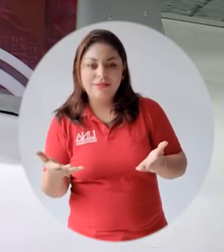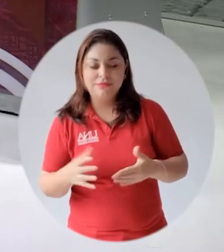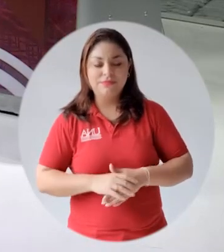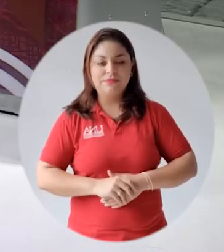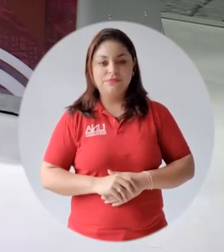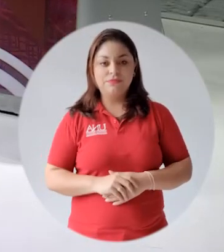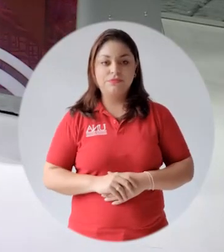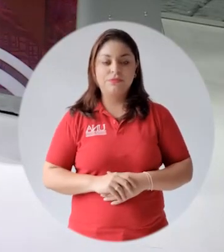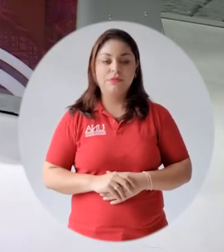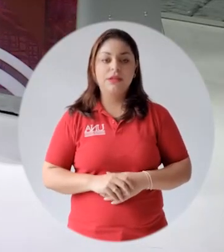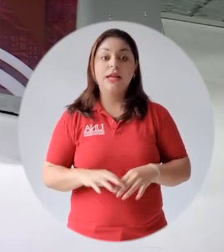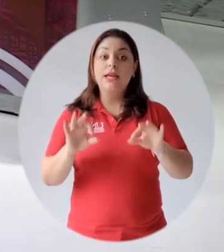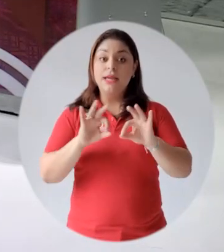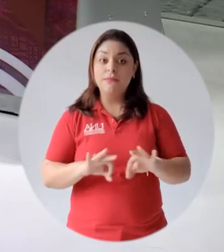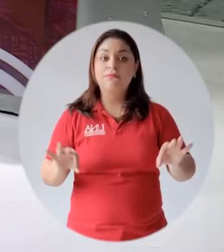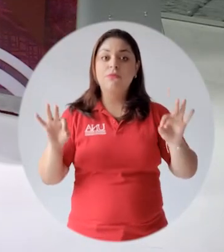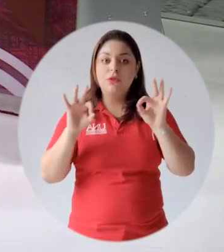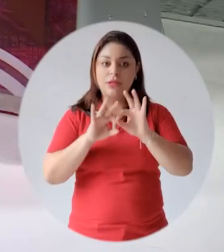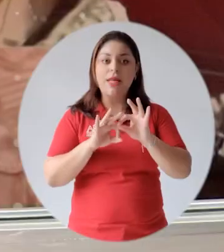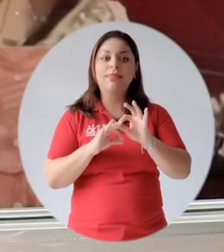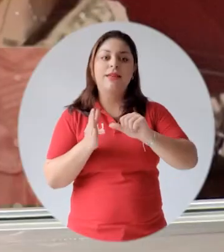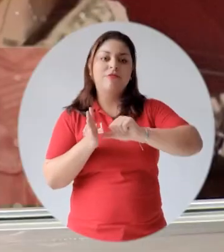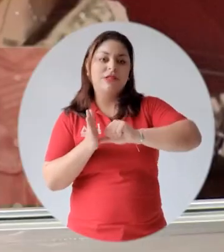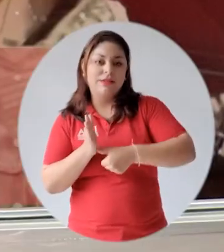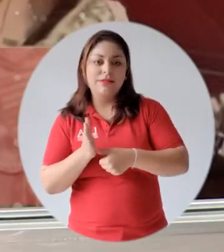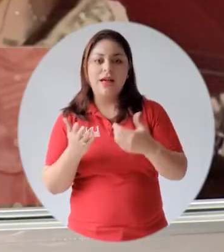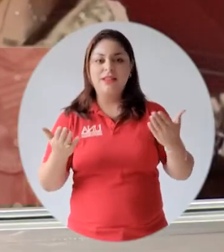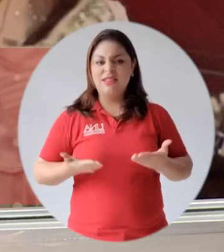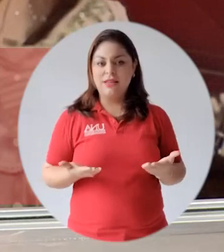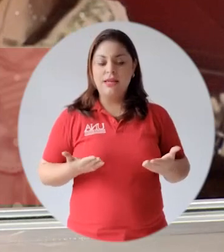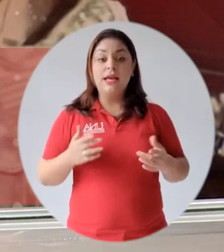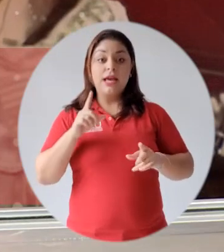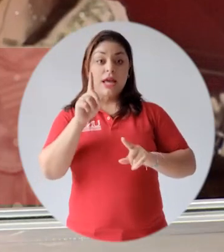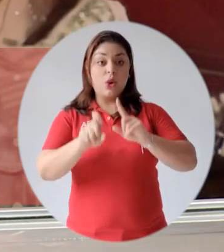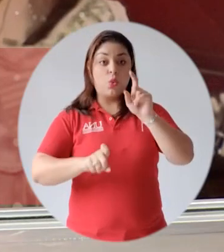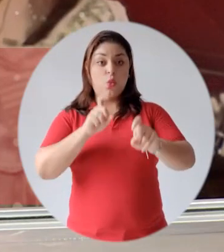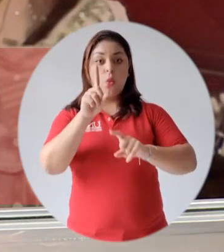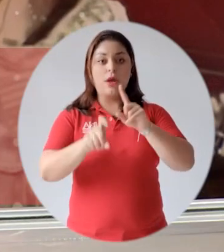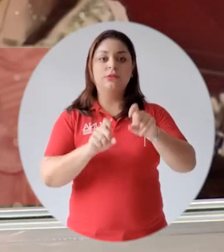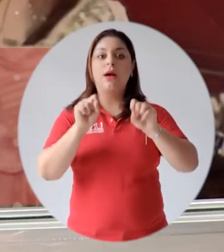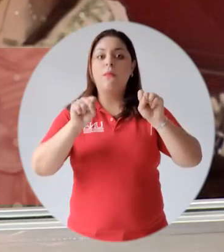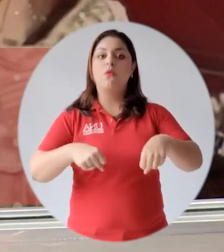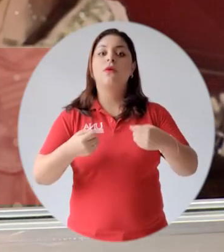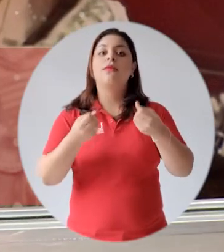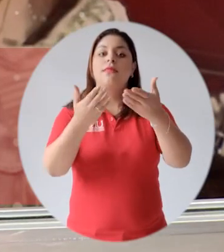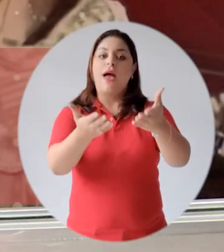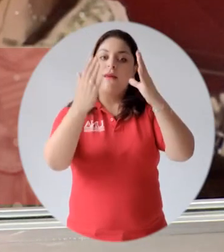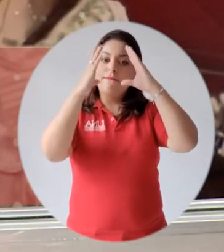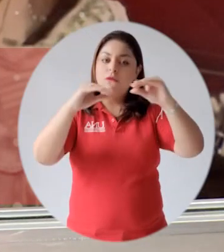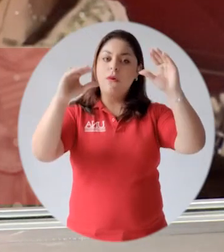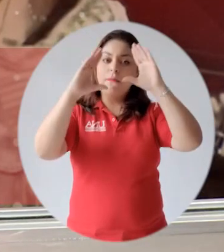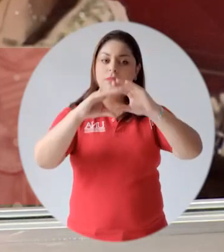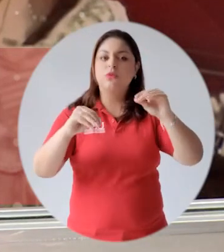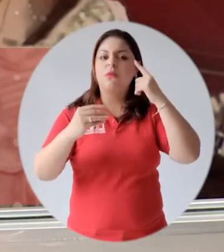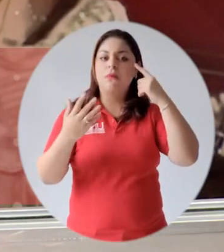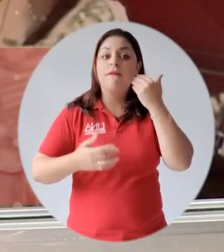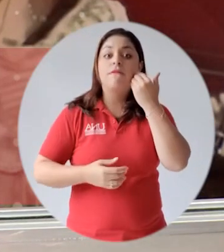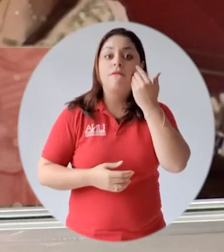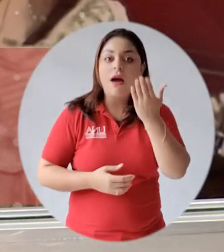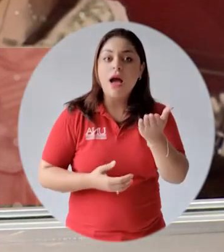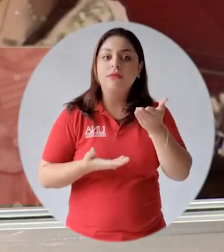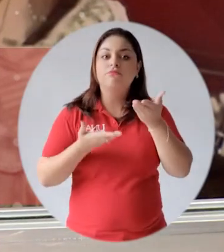importante resaltar justamente lo que mencionaba, ¿verdad? La encuesta permite brindar información para facilitar el seguimiento